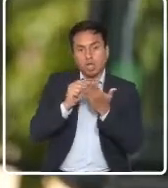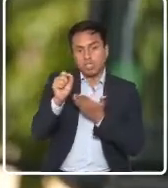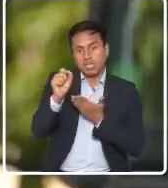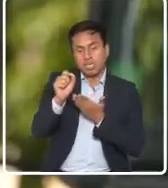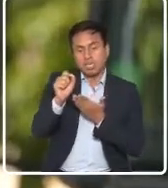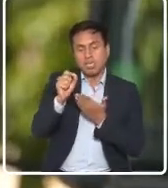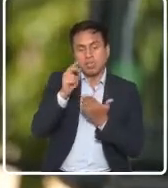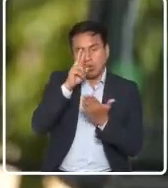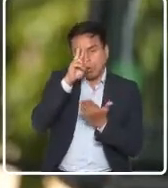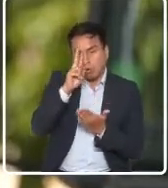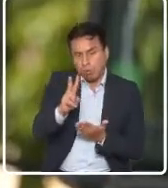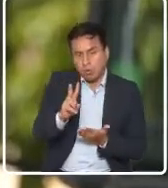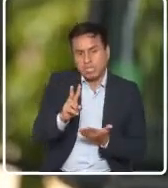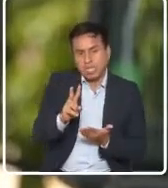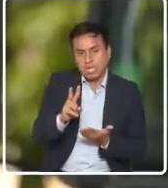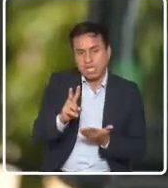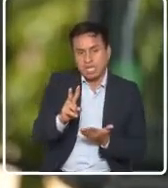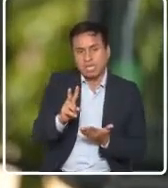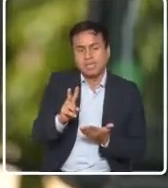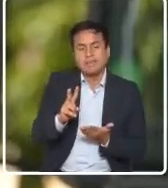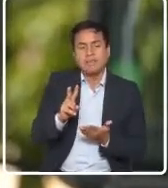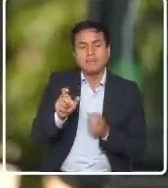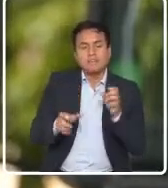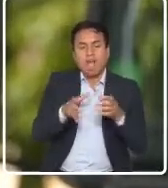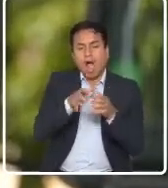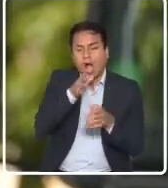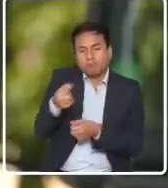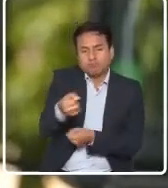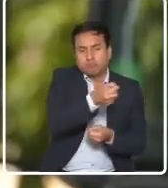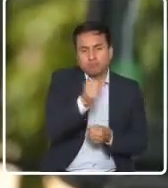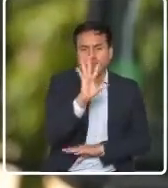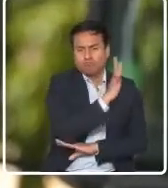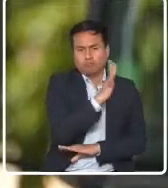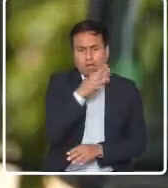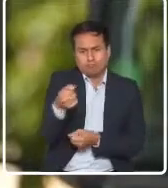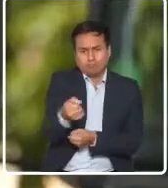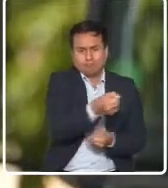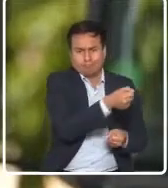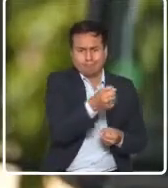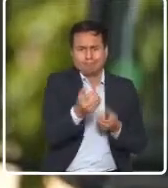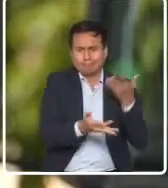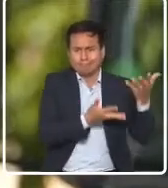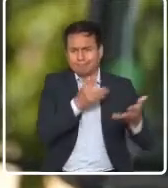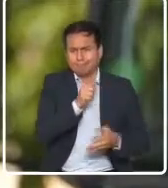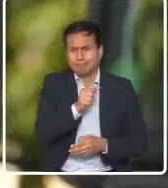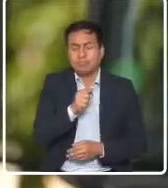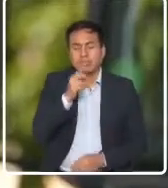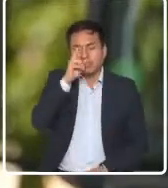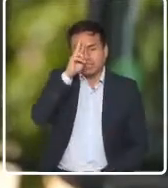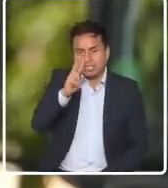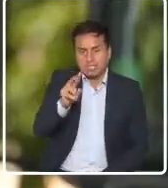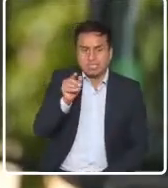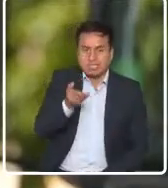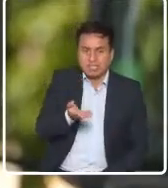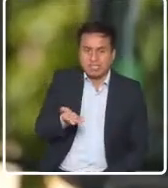y rendir homenaje a los brigadistas y las brigadistas forestales en su día,